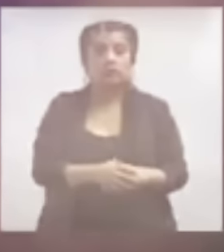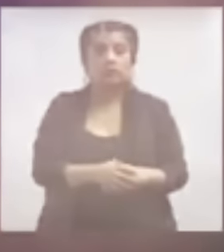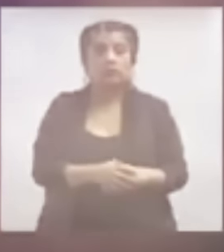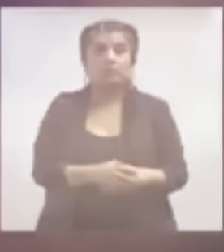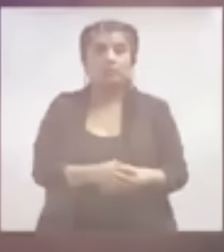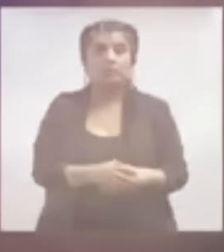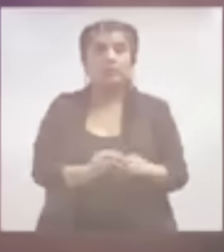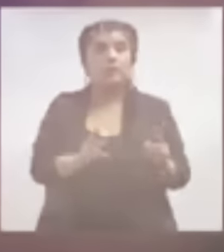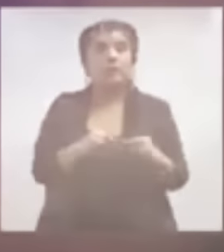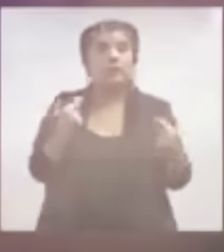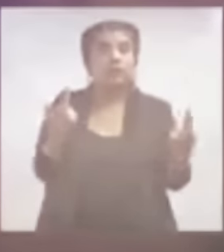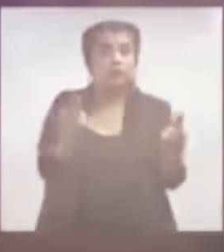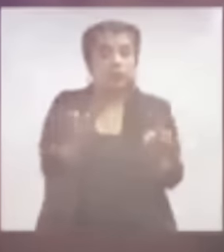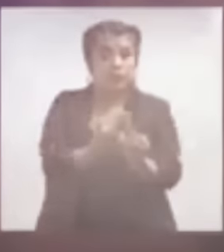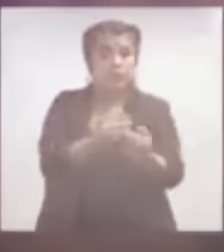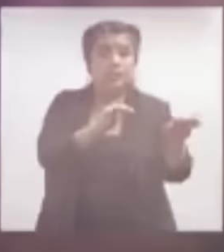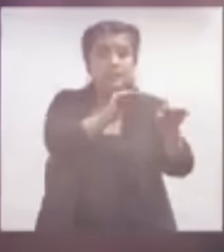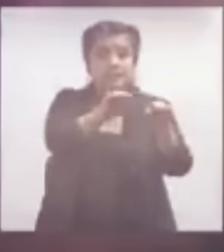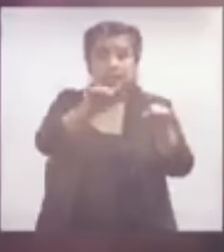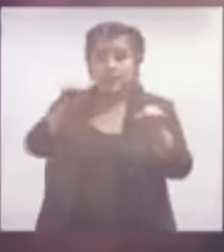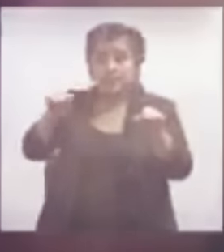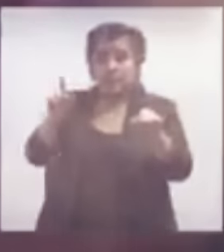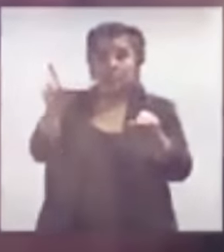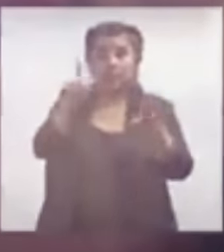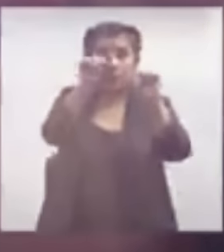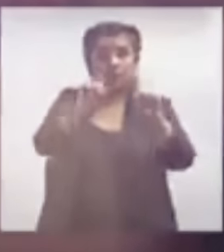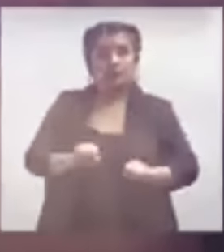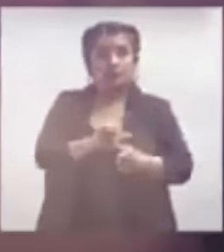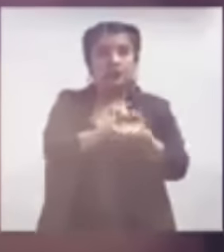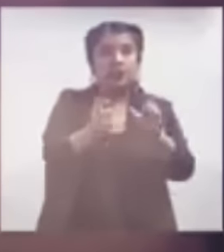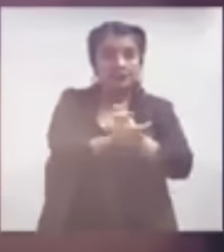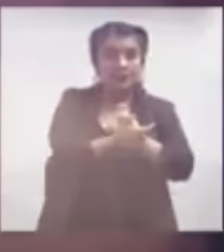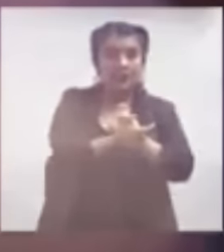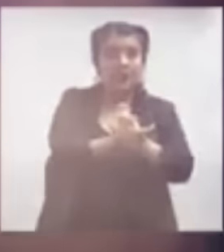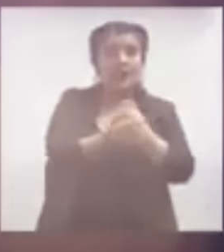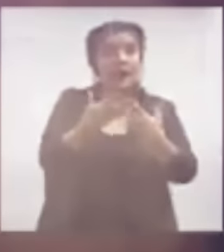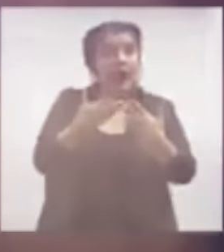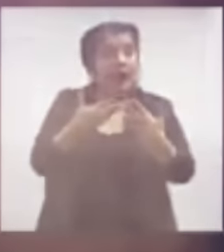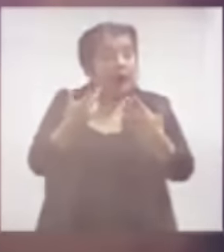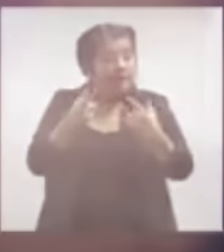que es una sesión que se convoca y no se puede alterar el orden del día a menos que